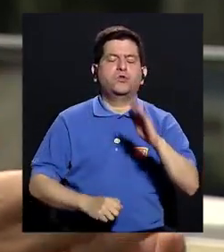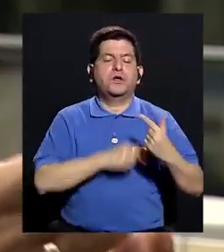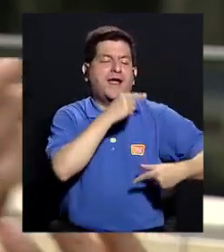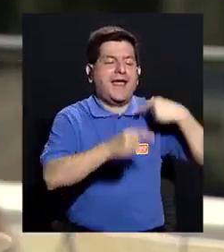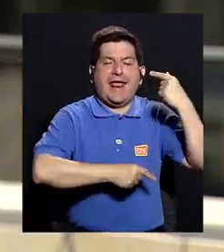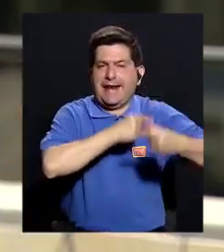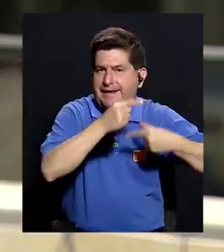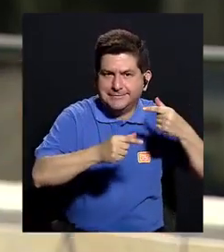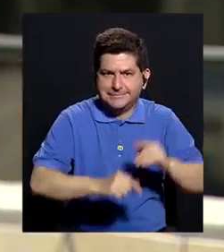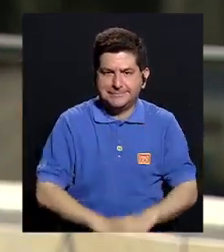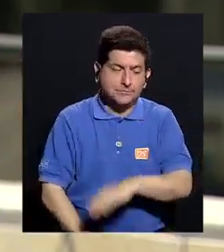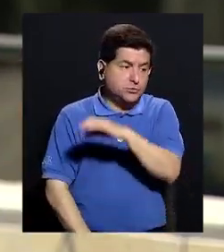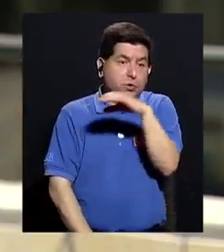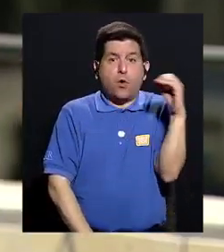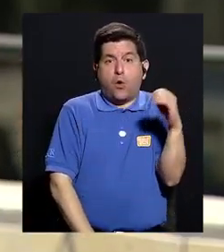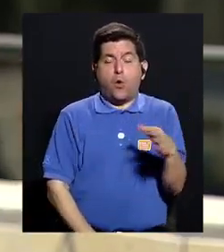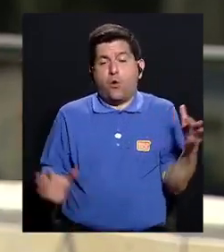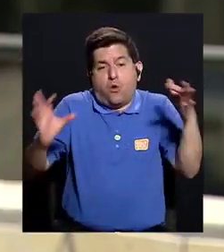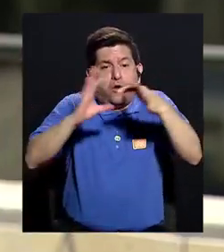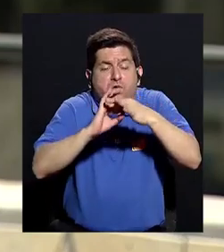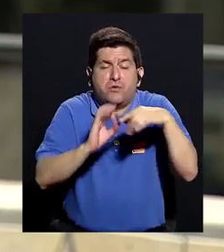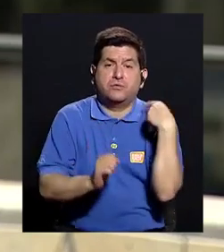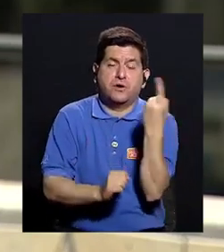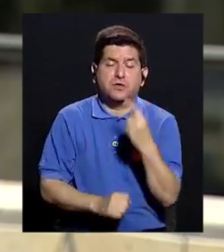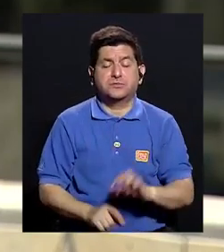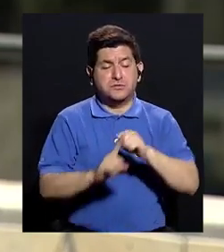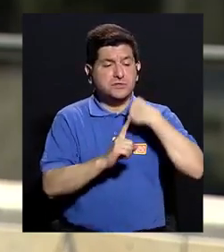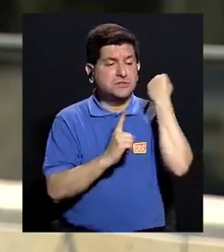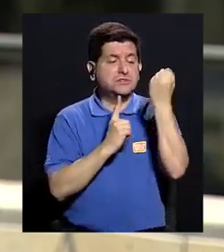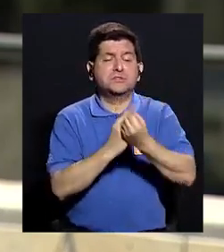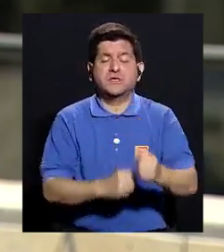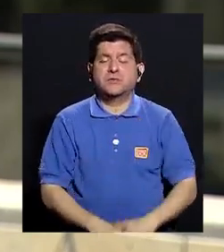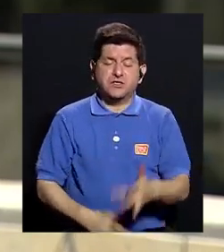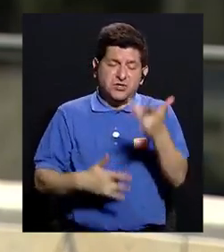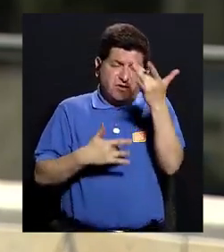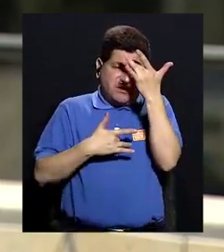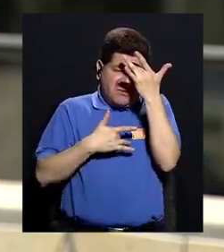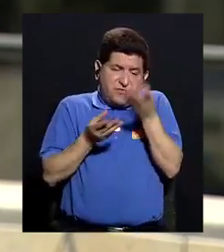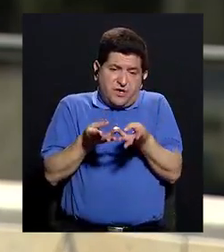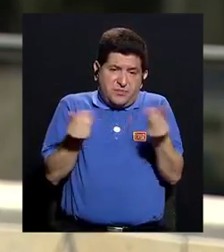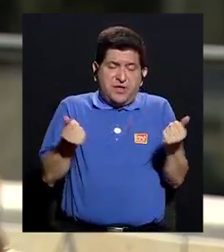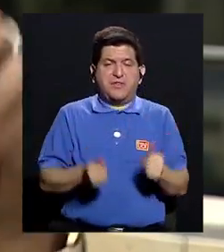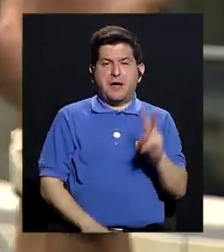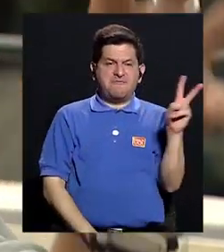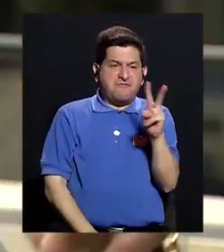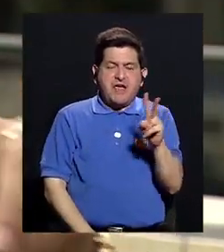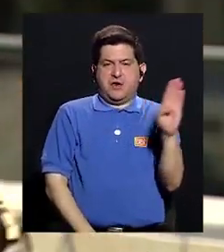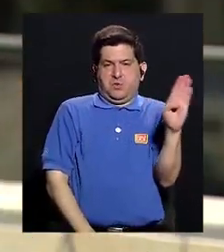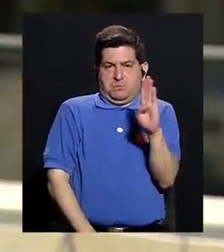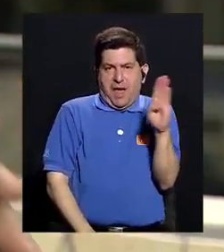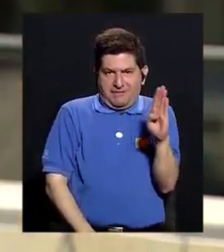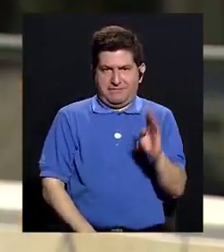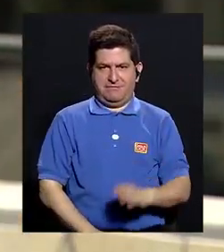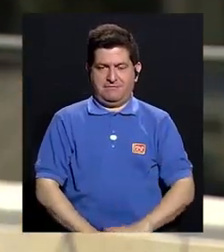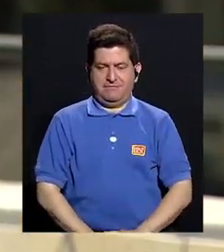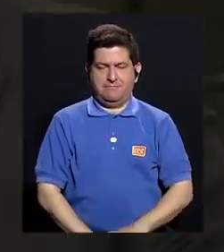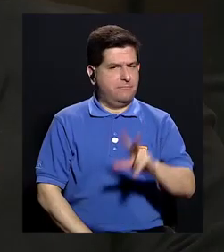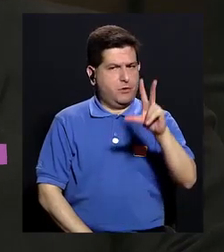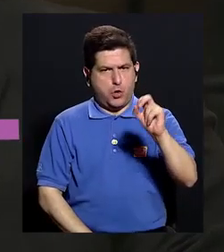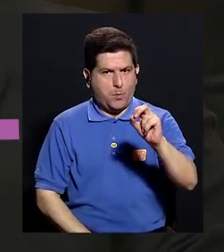tu genética, ni tiene que ver nada más con las condiciones que me enferman, dígase un virus, una bacteria,